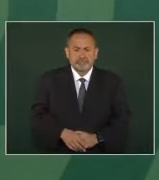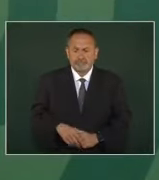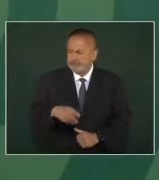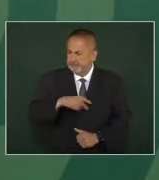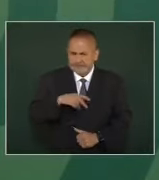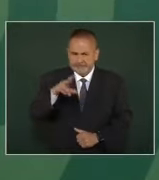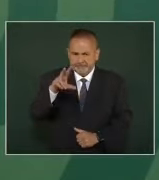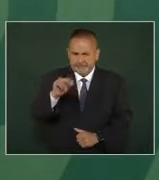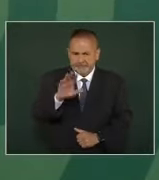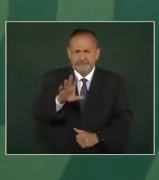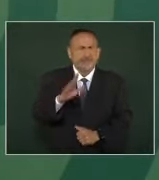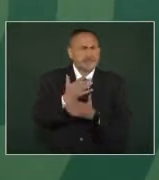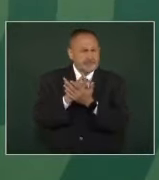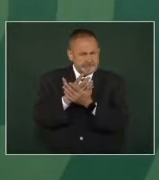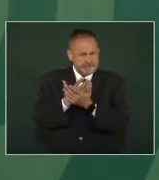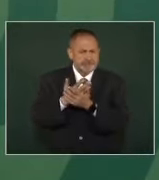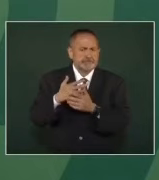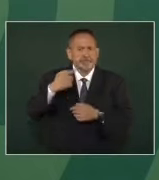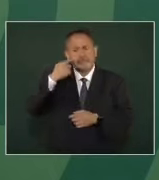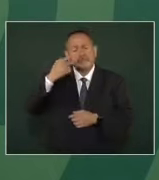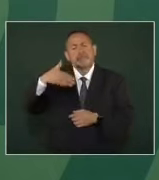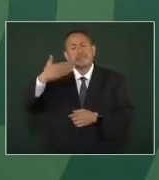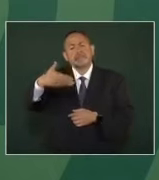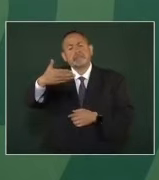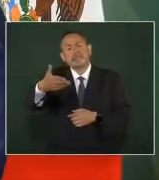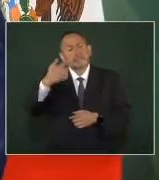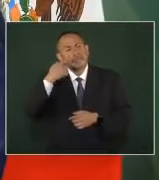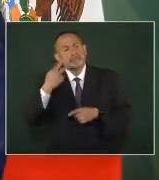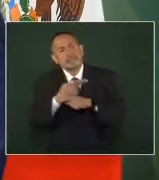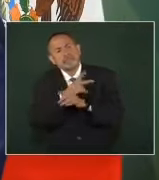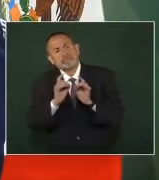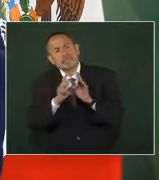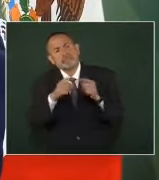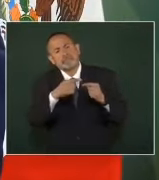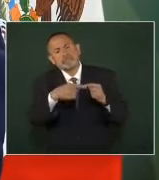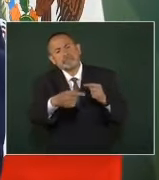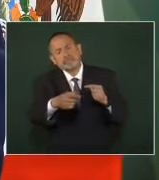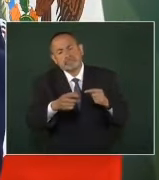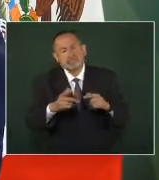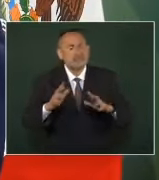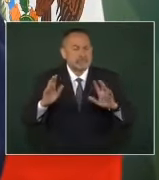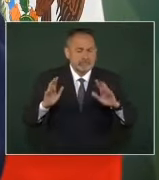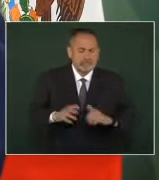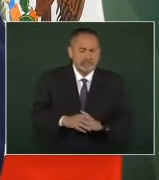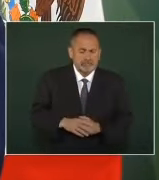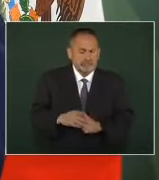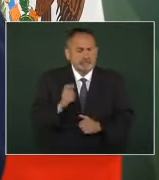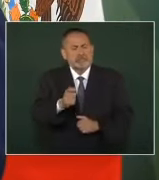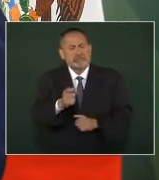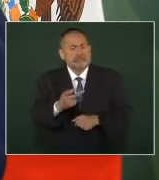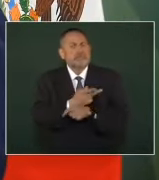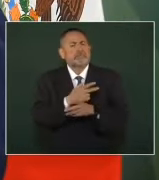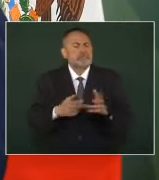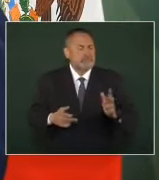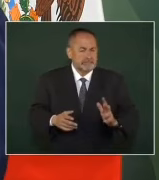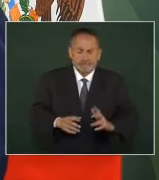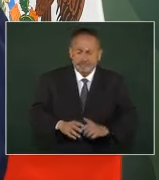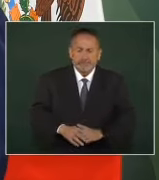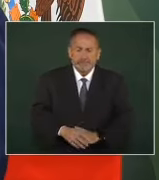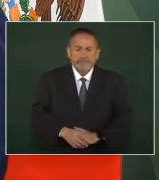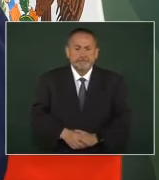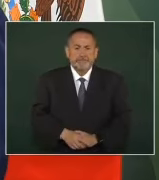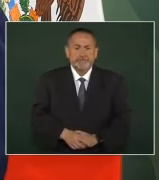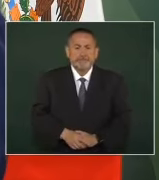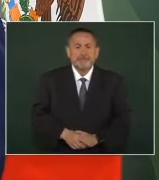Yo Campesino de Miguel Ángel Rocha Valencia, hoy titulada Puro Cuento, donde señala que vocifera el ganso